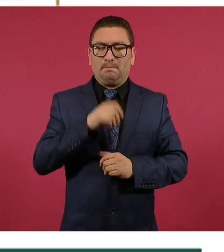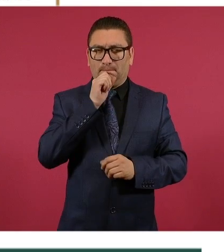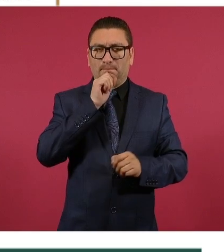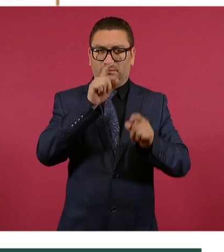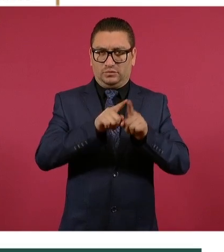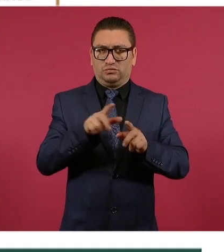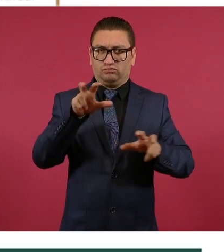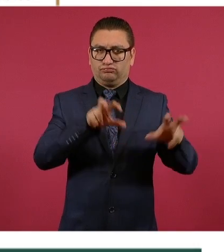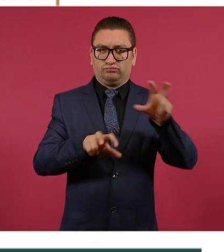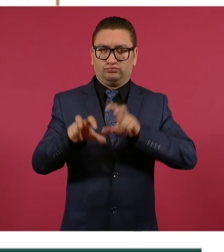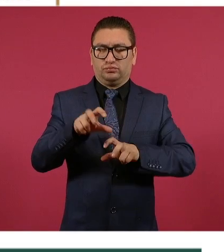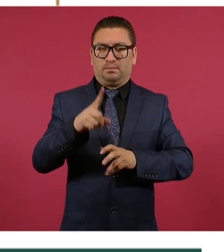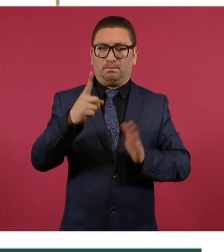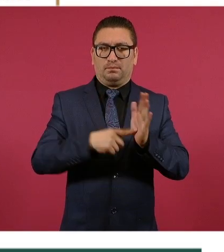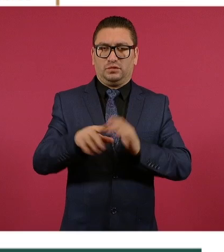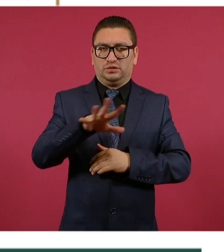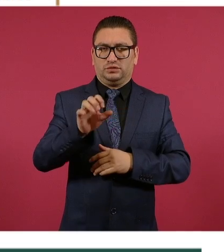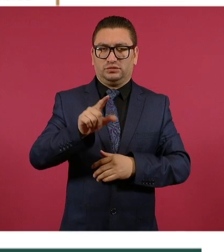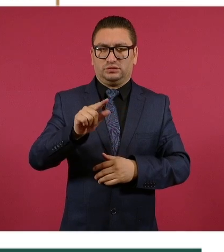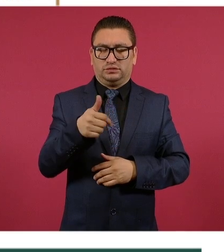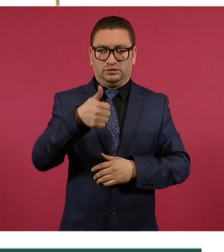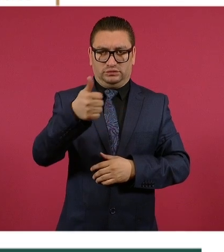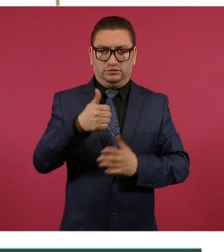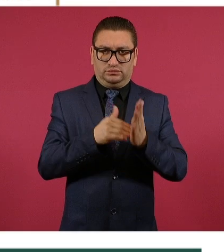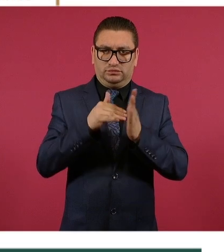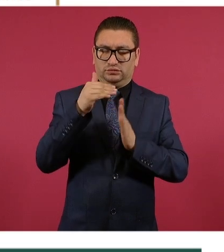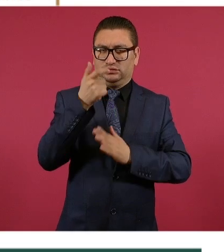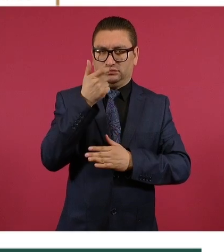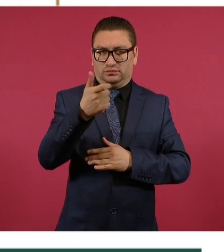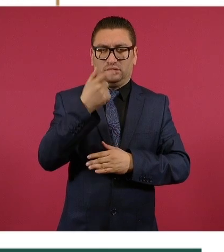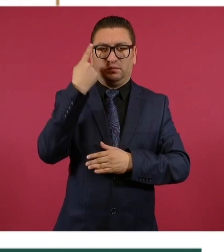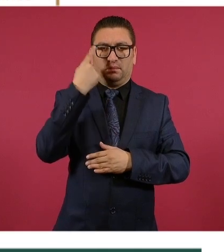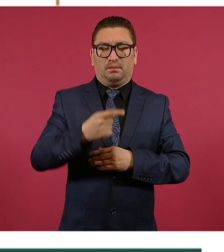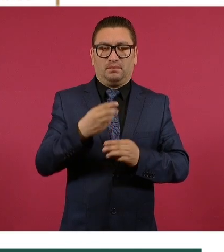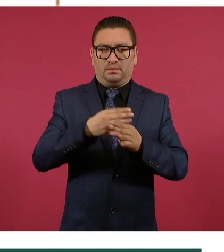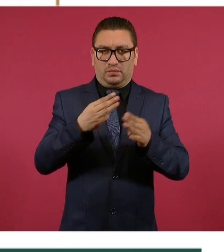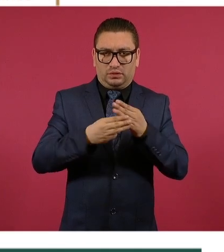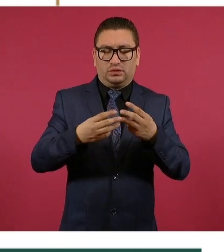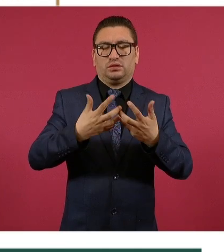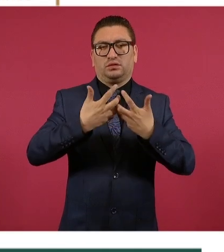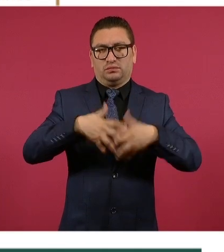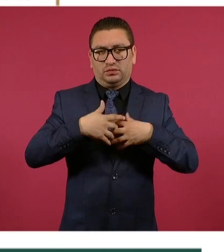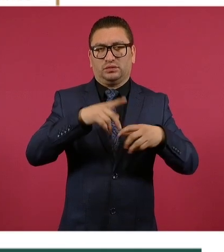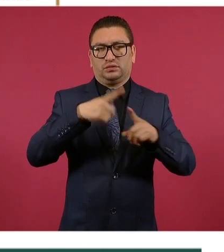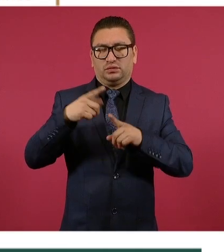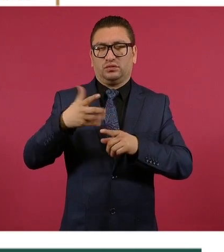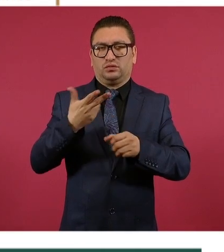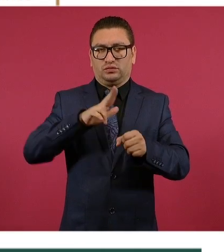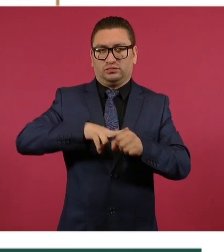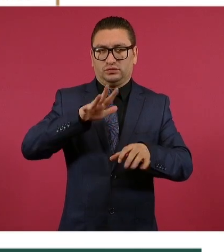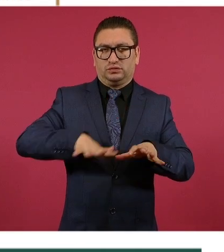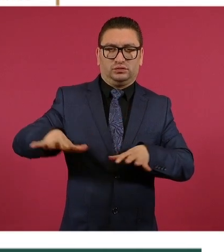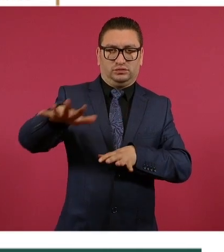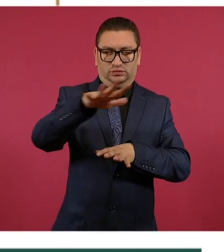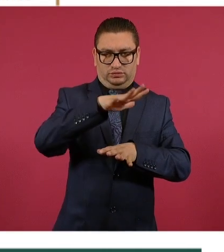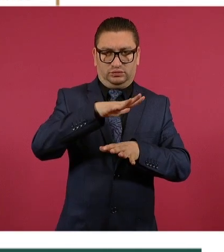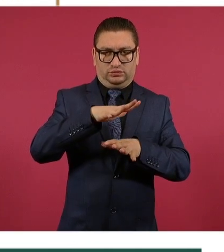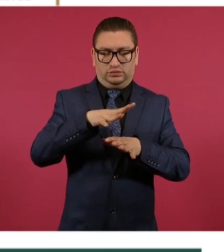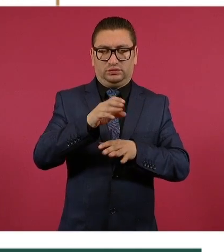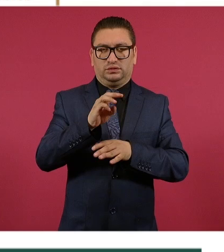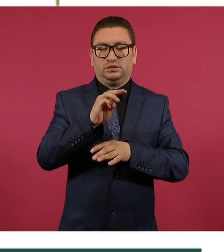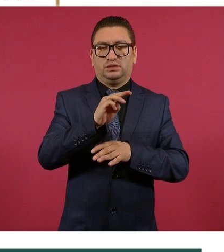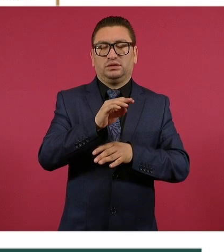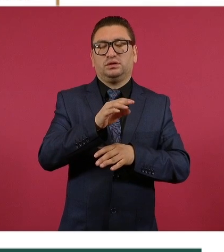se han invertido un total de 1,576 millones de pesos en equipo en hospitales que están en la transferencia IMSS